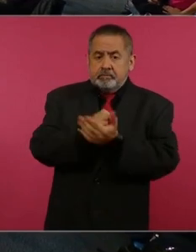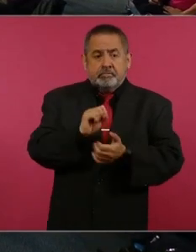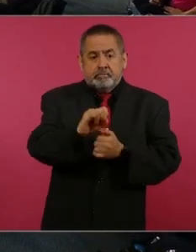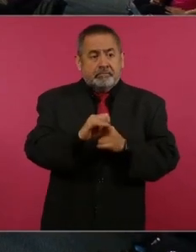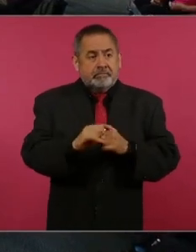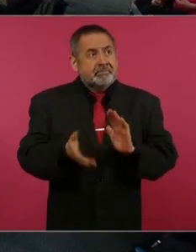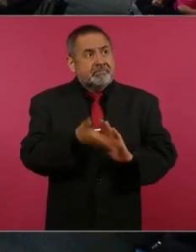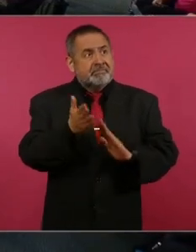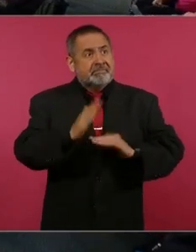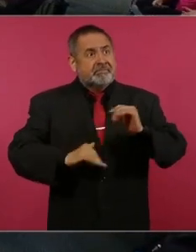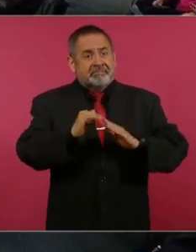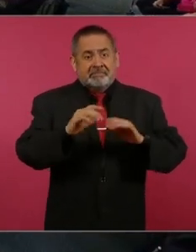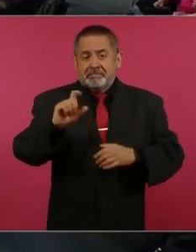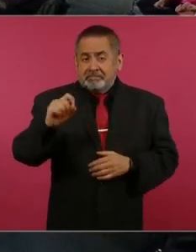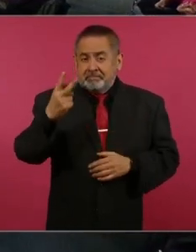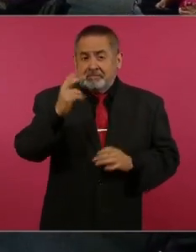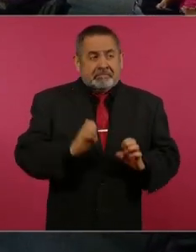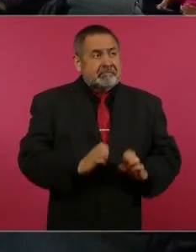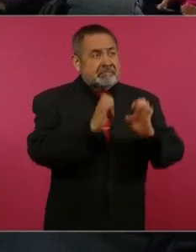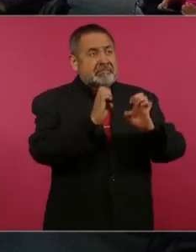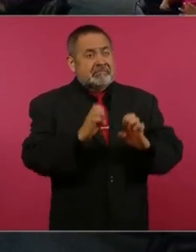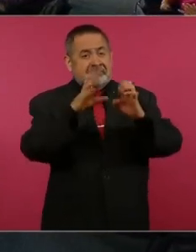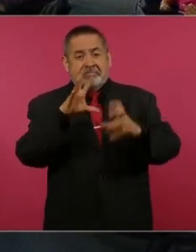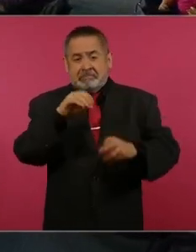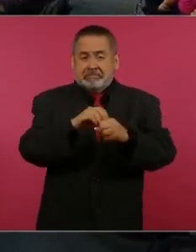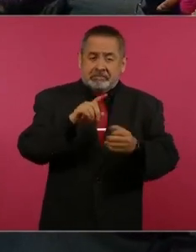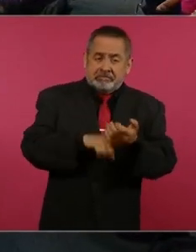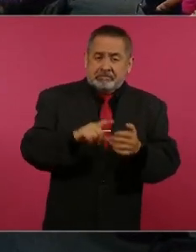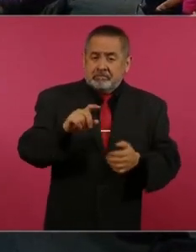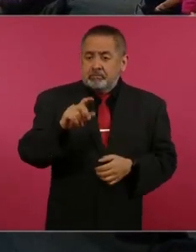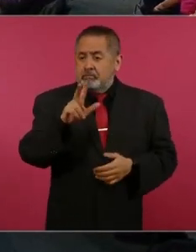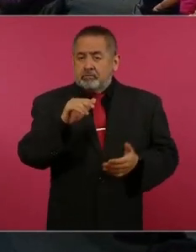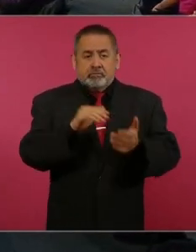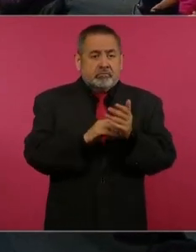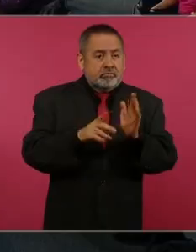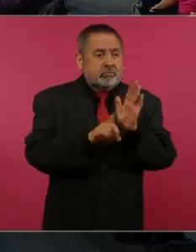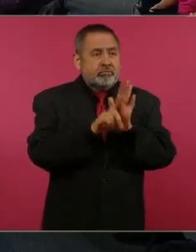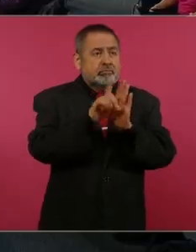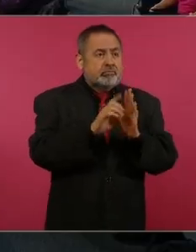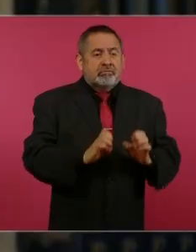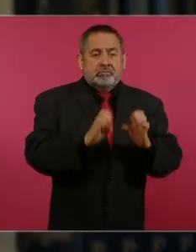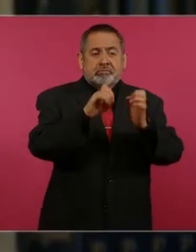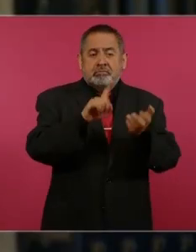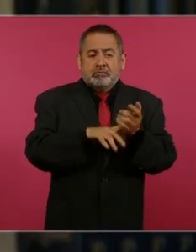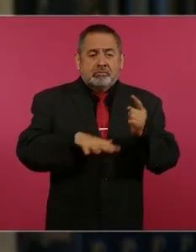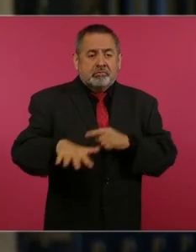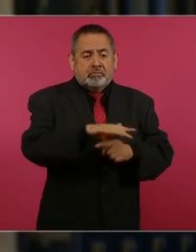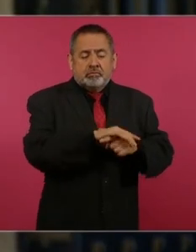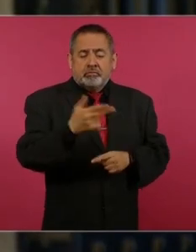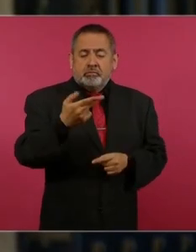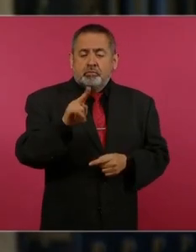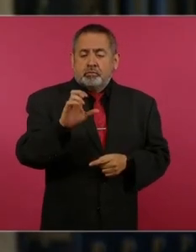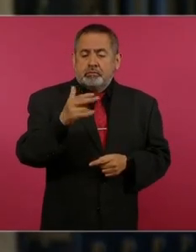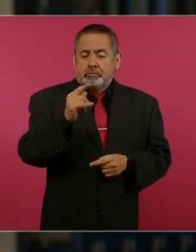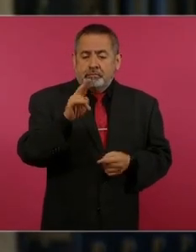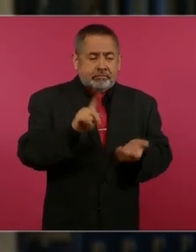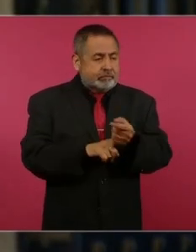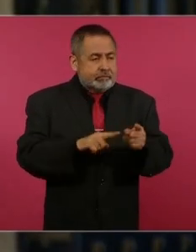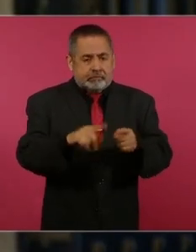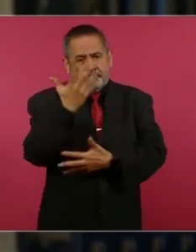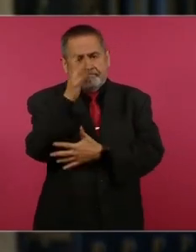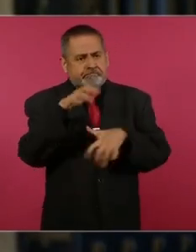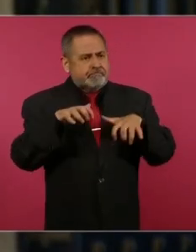22 torres con más de 1.800 departamentos en la orilla de la barranca de Huentitán, uno de los pocos pulmones que le